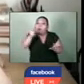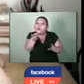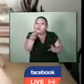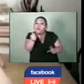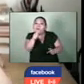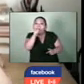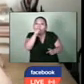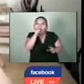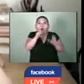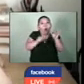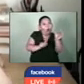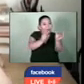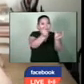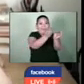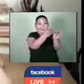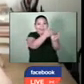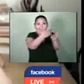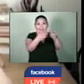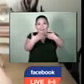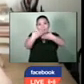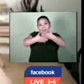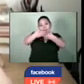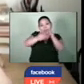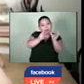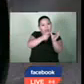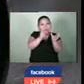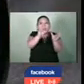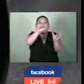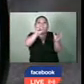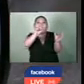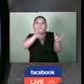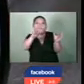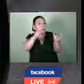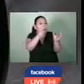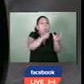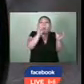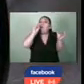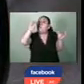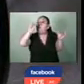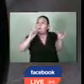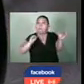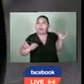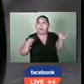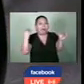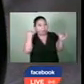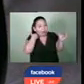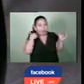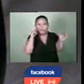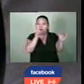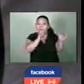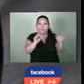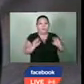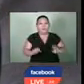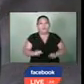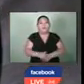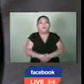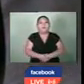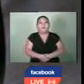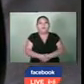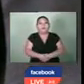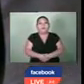de tarjeta y el número de seguridad CVV, ubicado al reverso de la misma, en páginas que no brinden garantía de seguridad